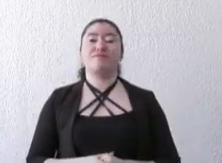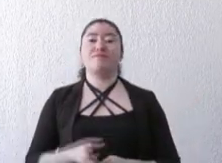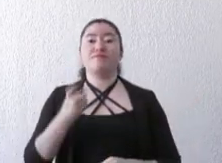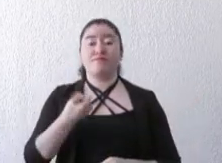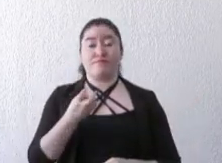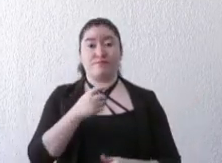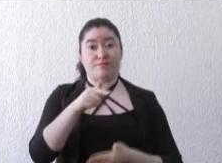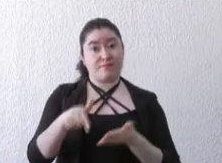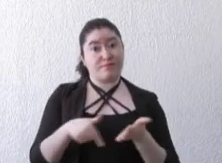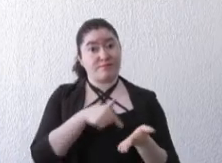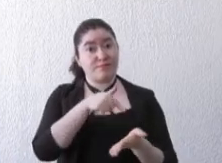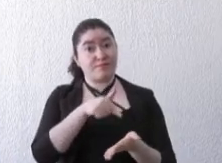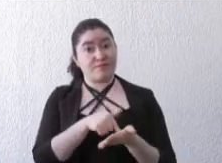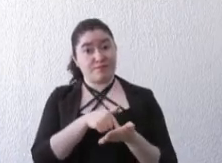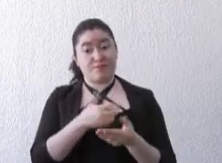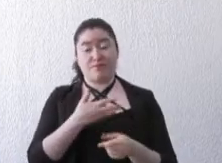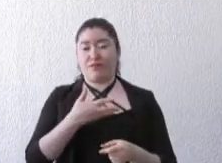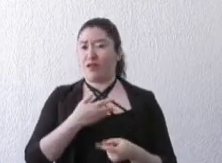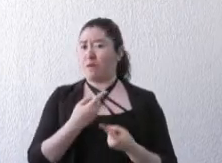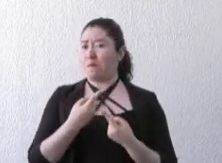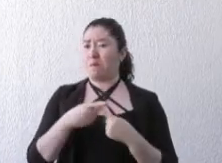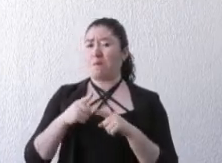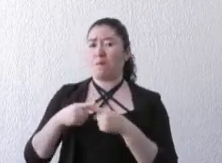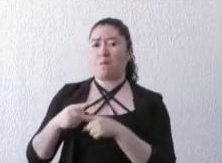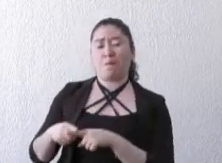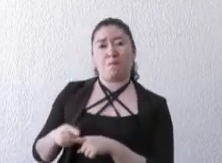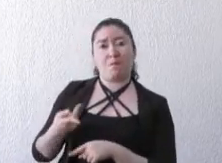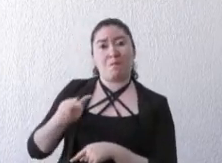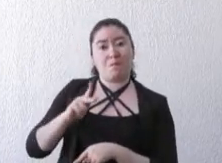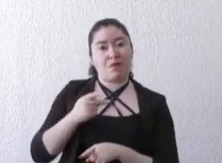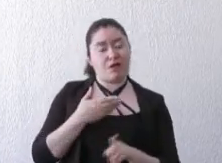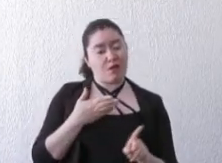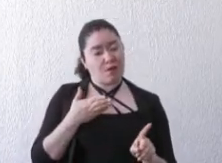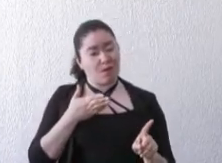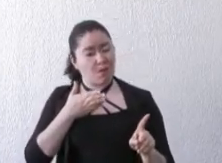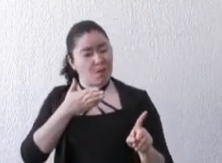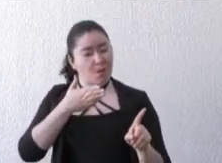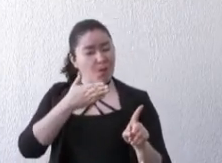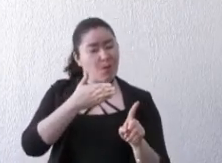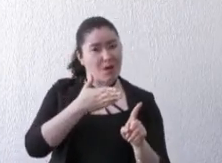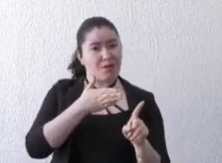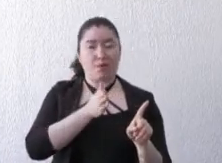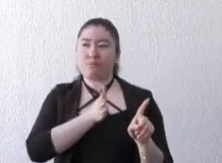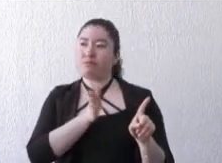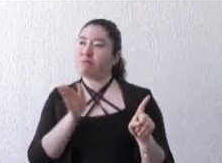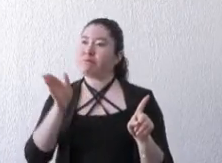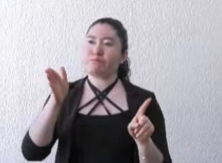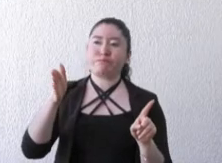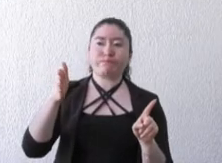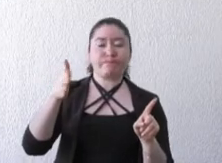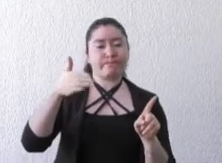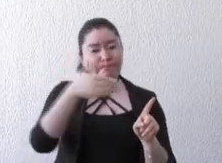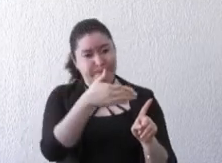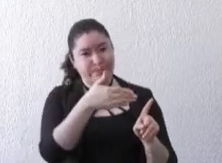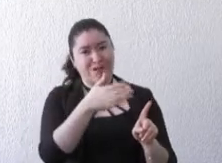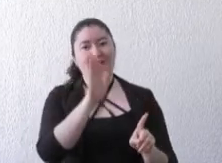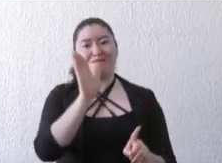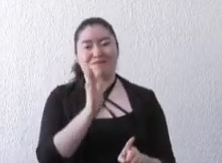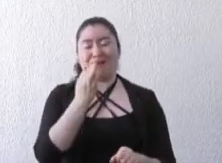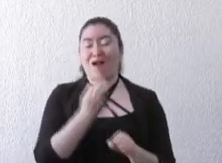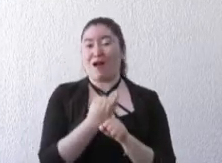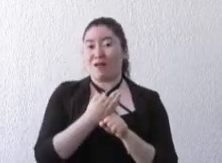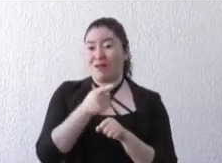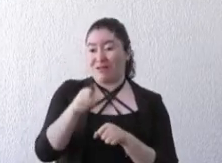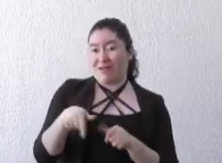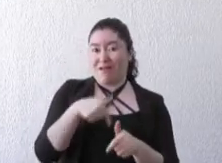son espacios donde hay de todo, pero luego van mostrando una vocación. Particularmente este, por sus foros, tendrá